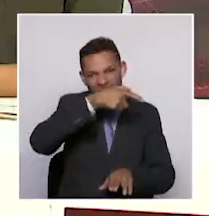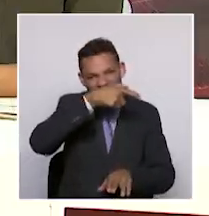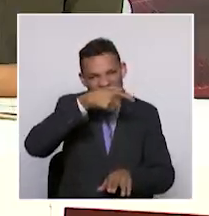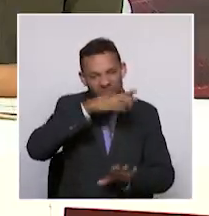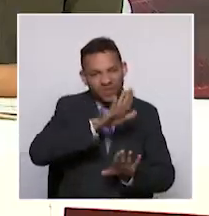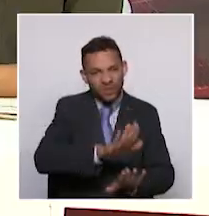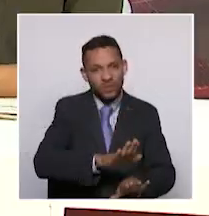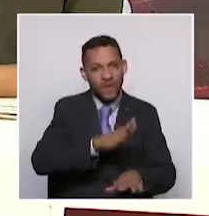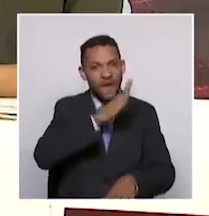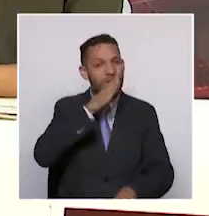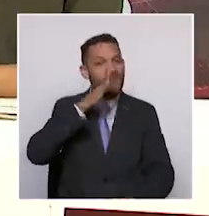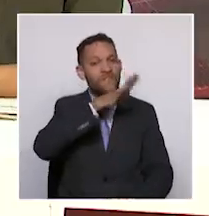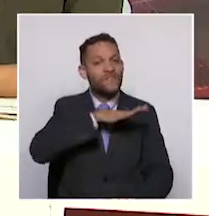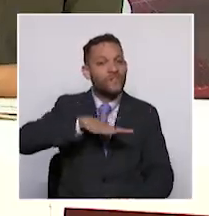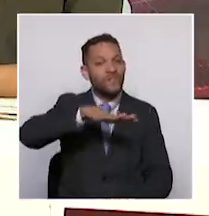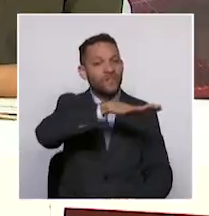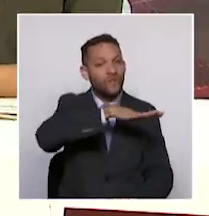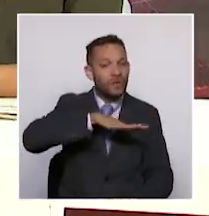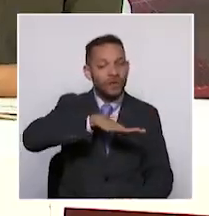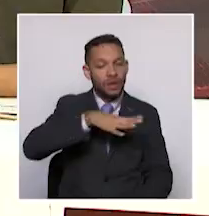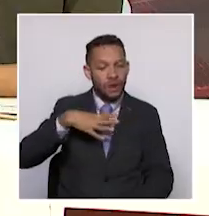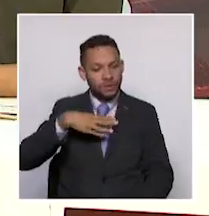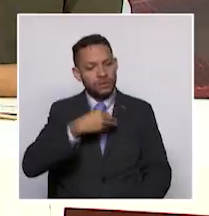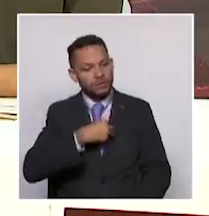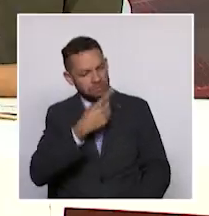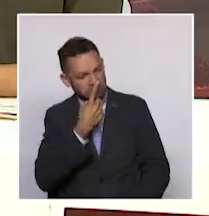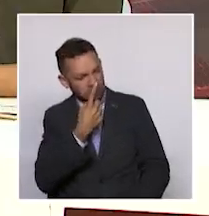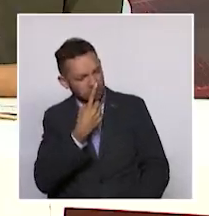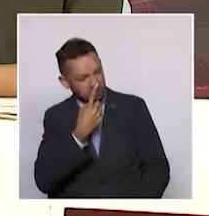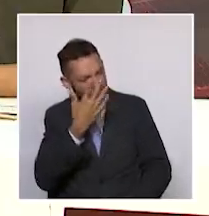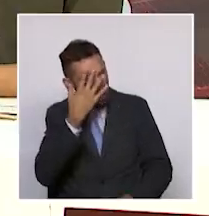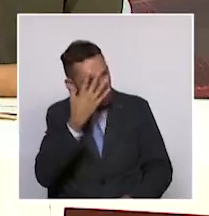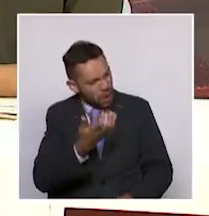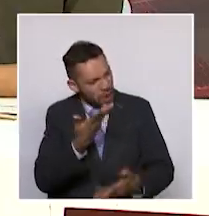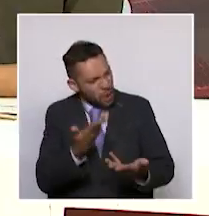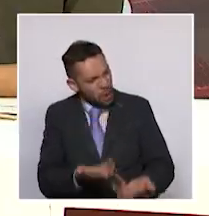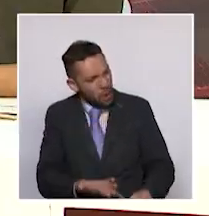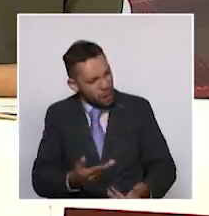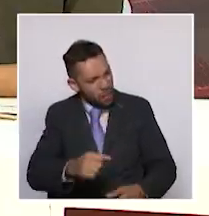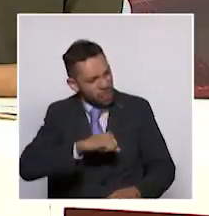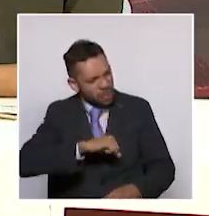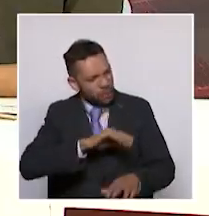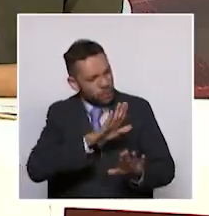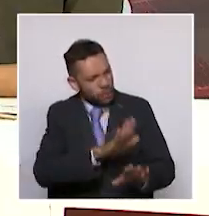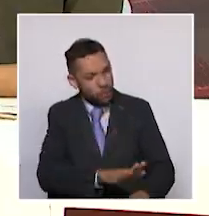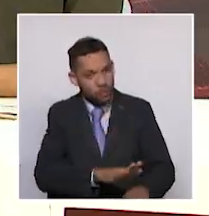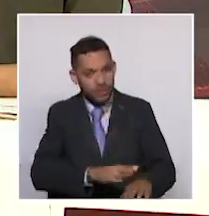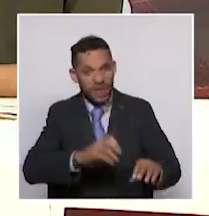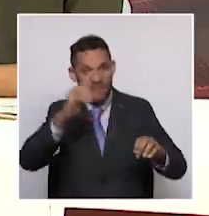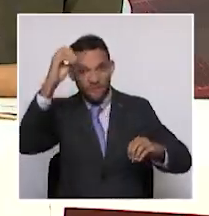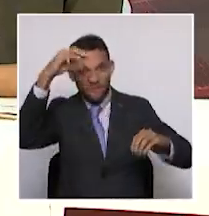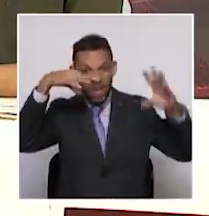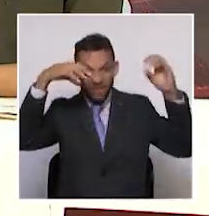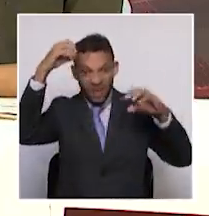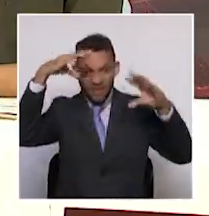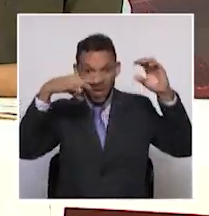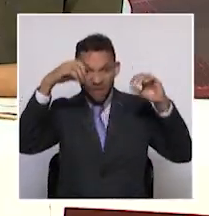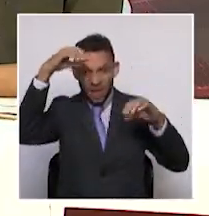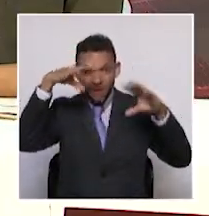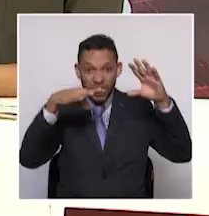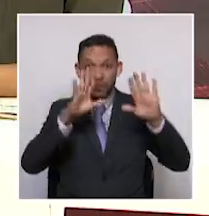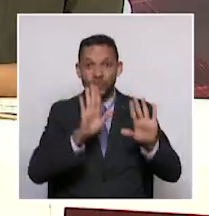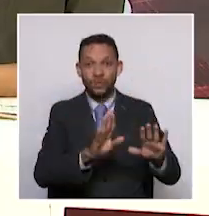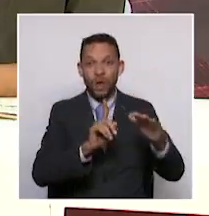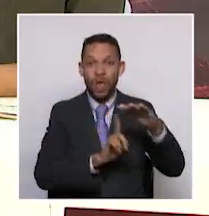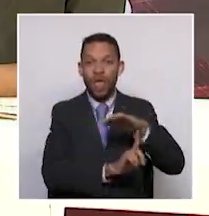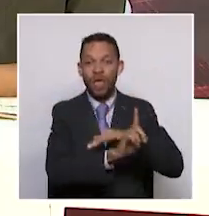en una finca despertó todo nuestro interés, porque más allá del hecho, las famosas chiquitecas o after party se han convertido